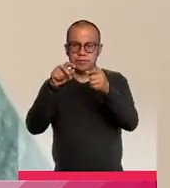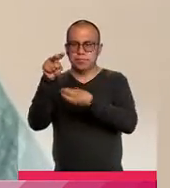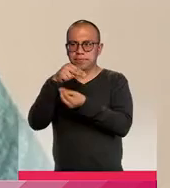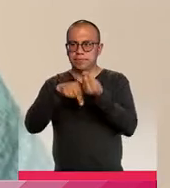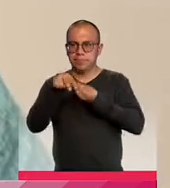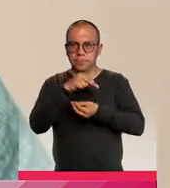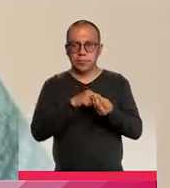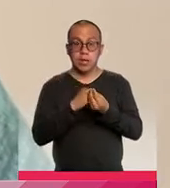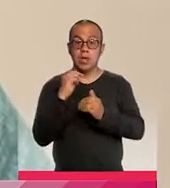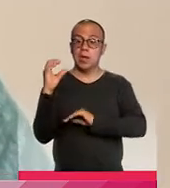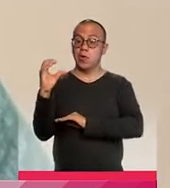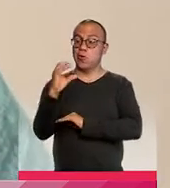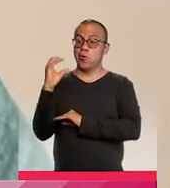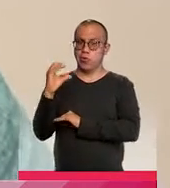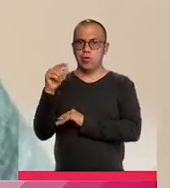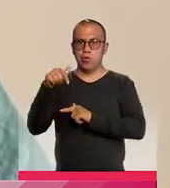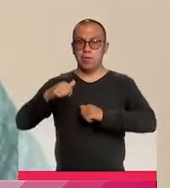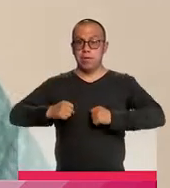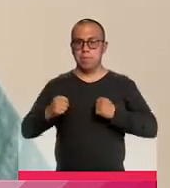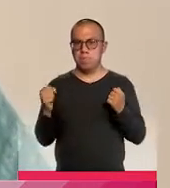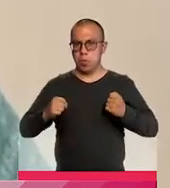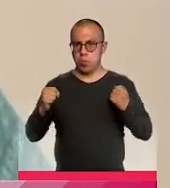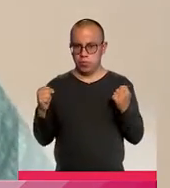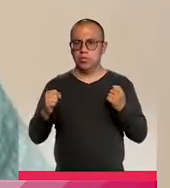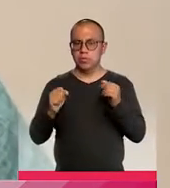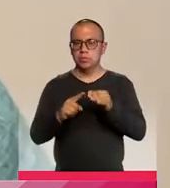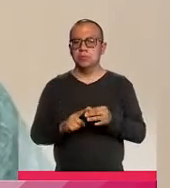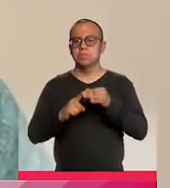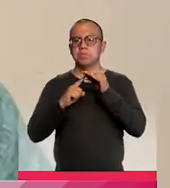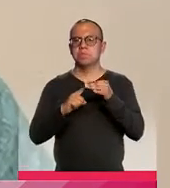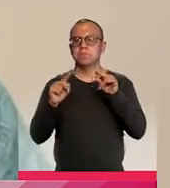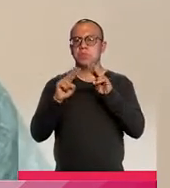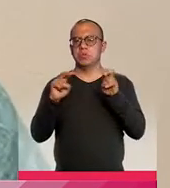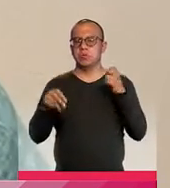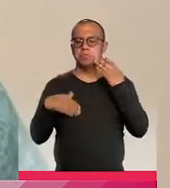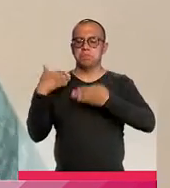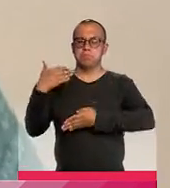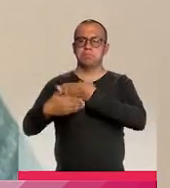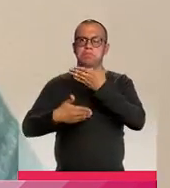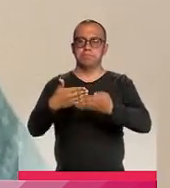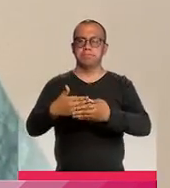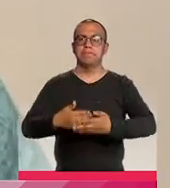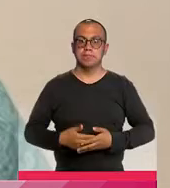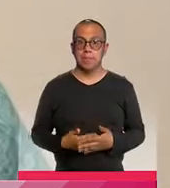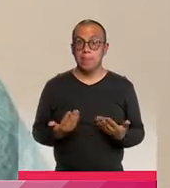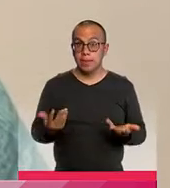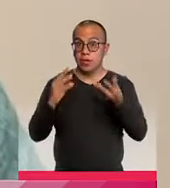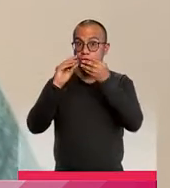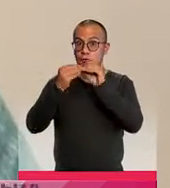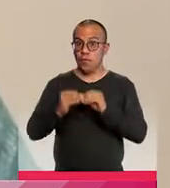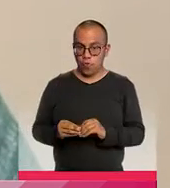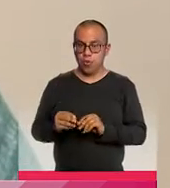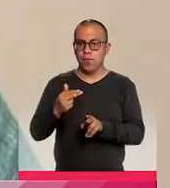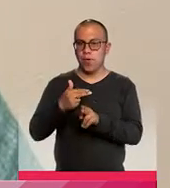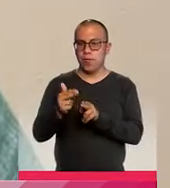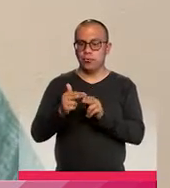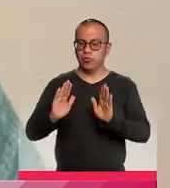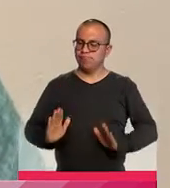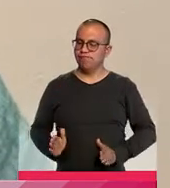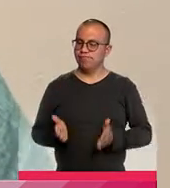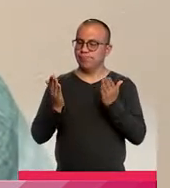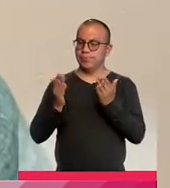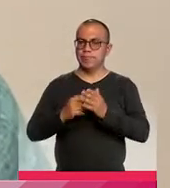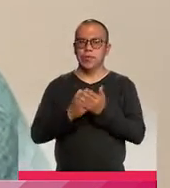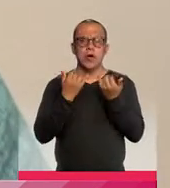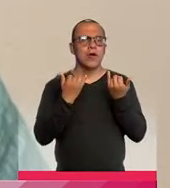Consideramos que Colombia y Bogotá especialmente va a tener una recuperación de una manera pronta.